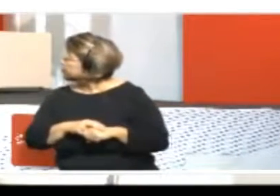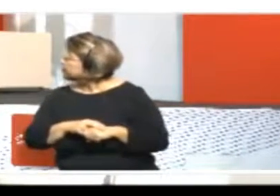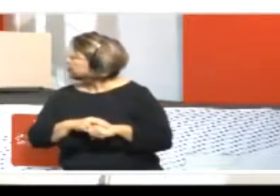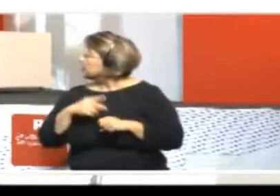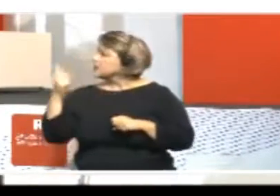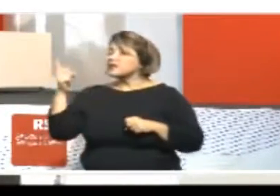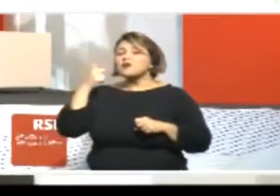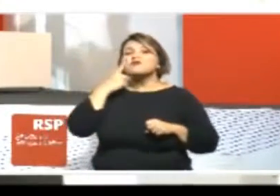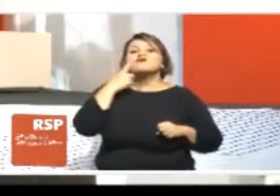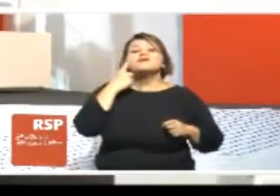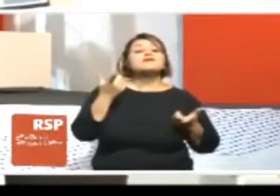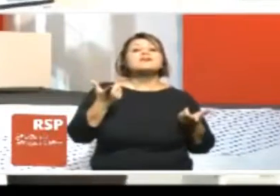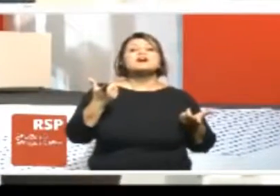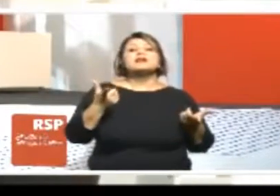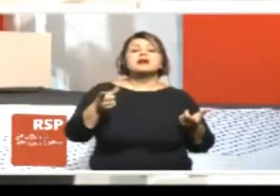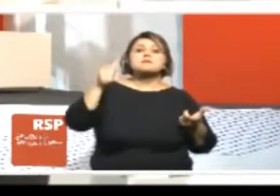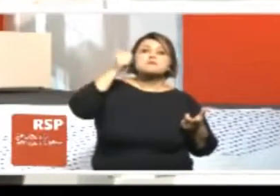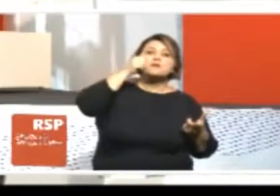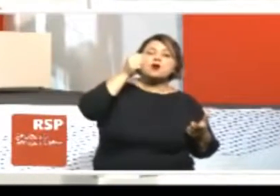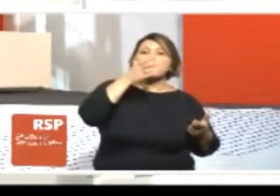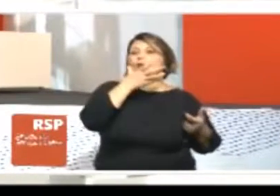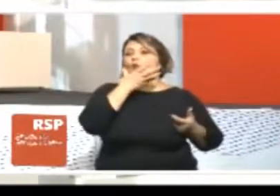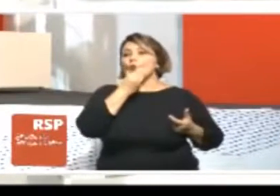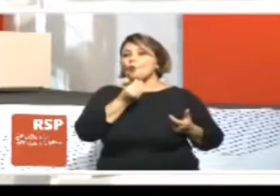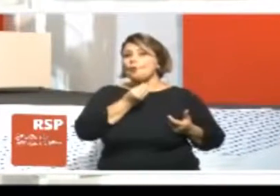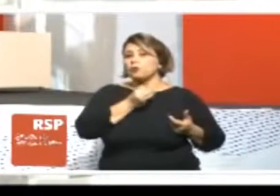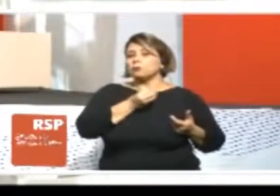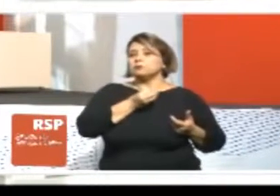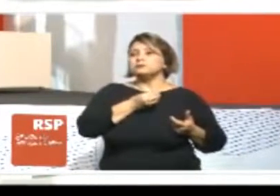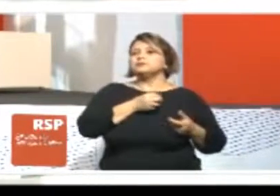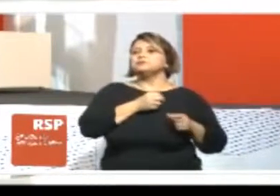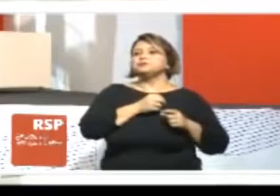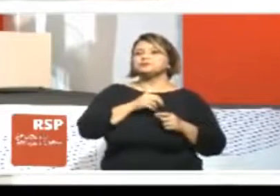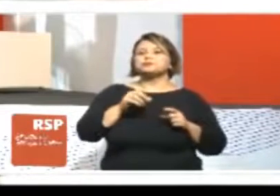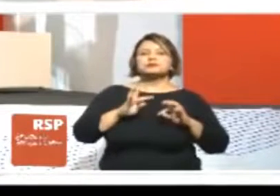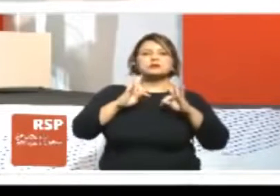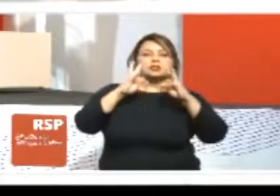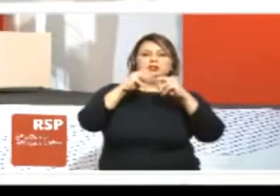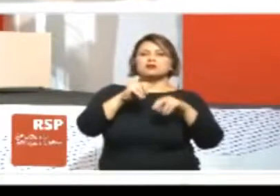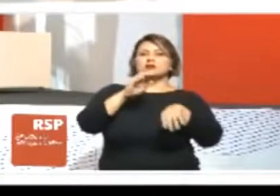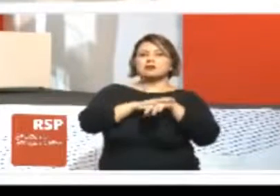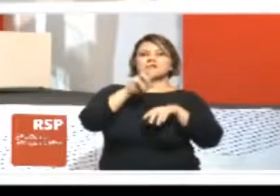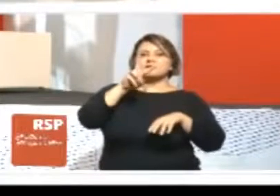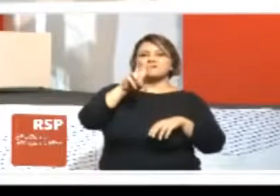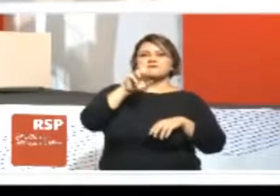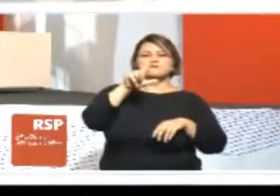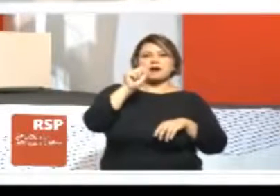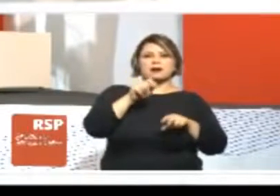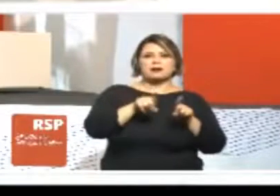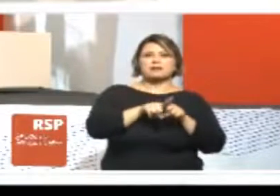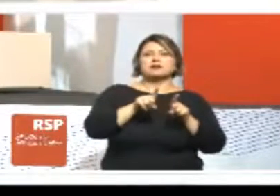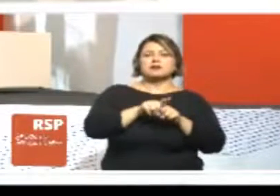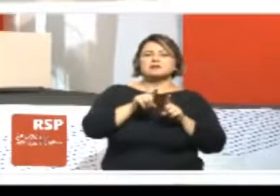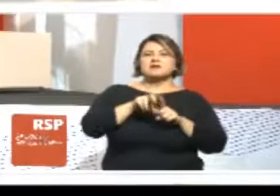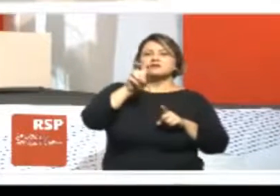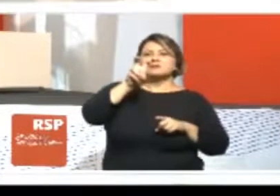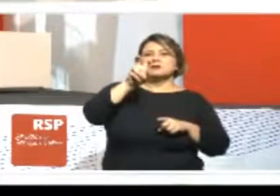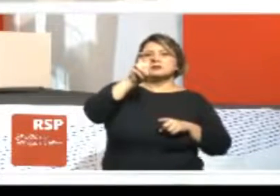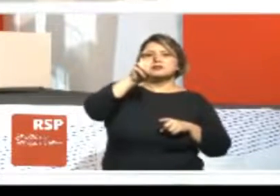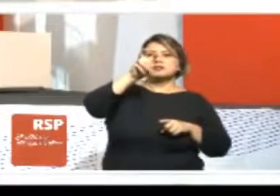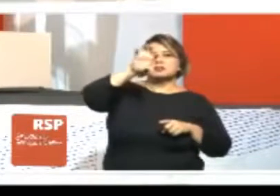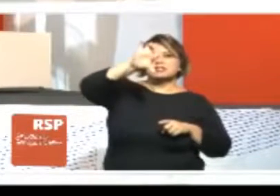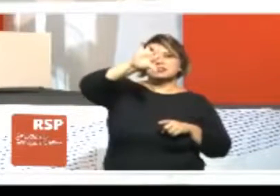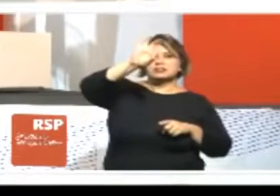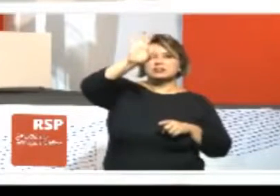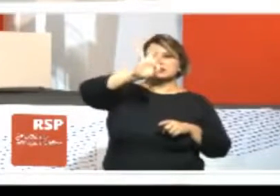por estos y quiénes ganaron. Vemos que entre todos los puestos que hubo un ganador, el 59% de ellos fue para